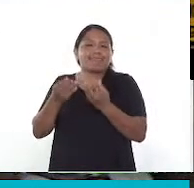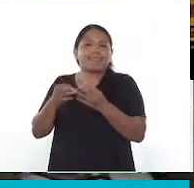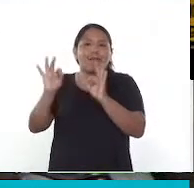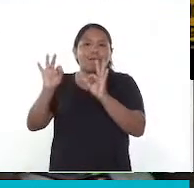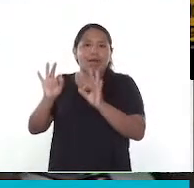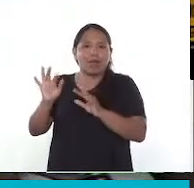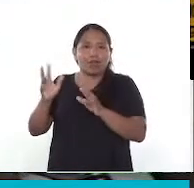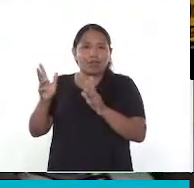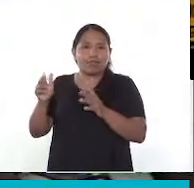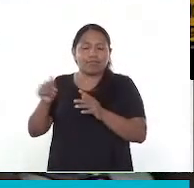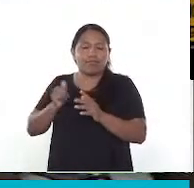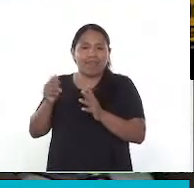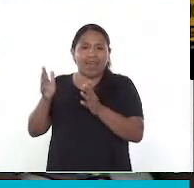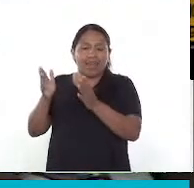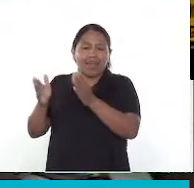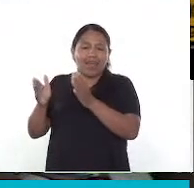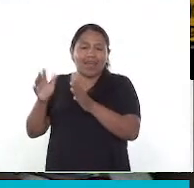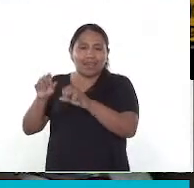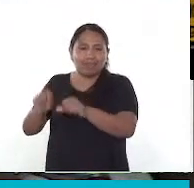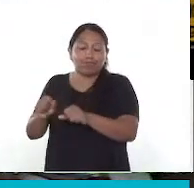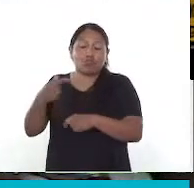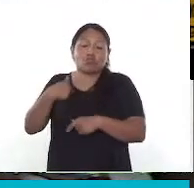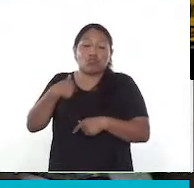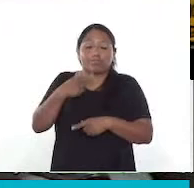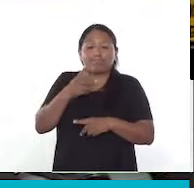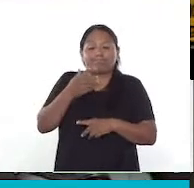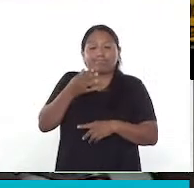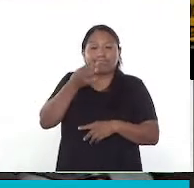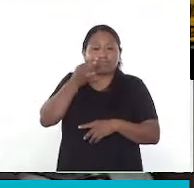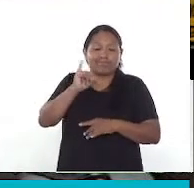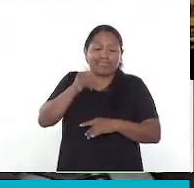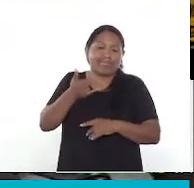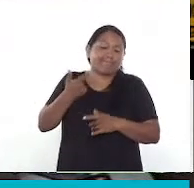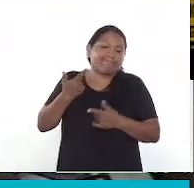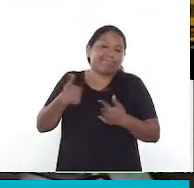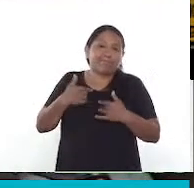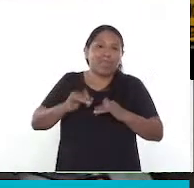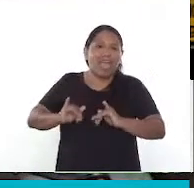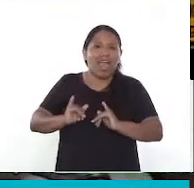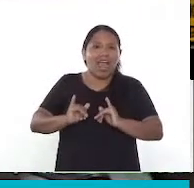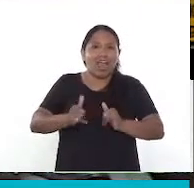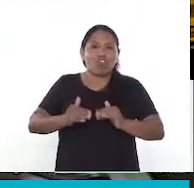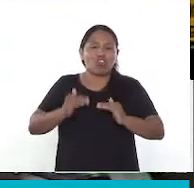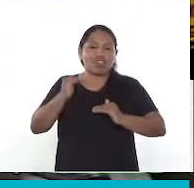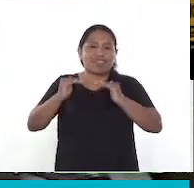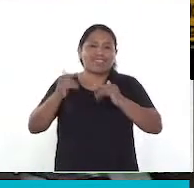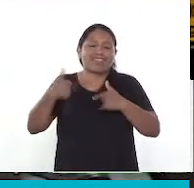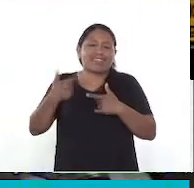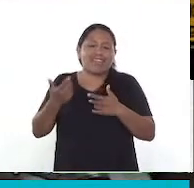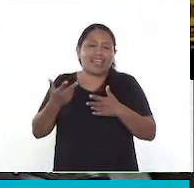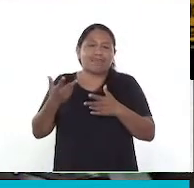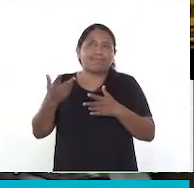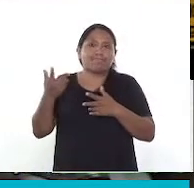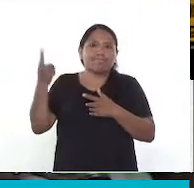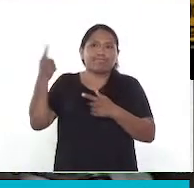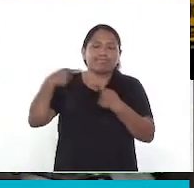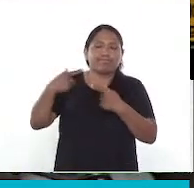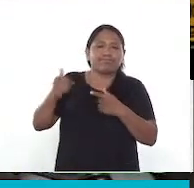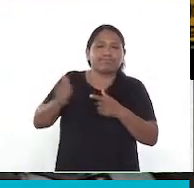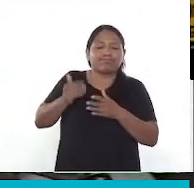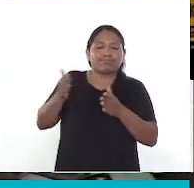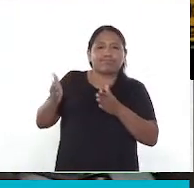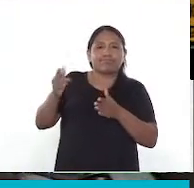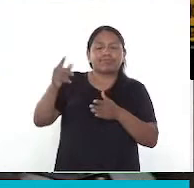dictadura otros como me tocó a mí me pasé toda mi adolescencia bajo la dictadura militar del